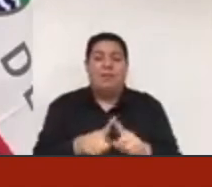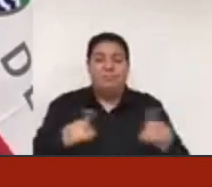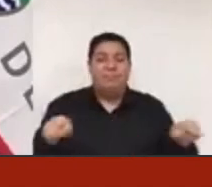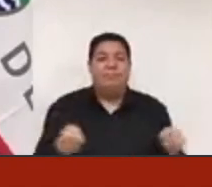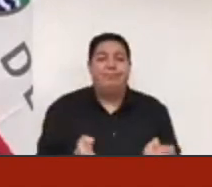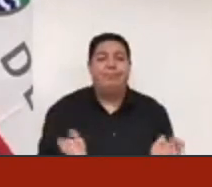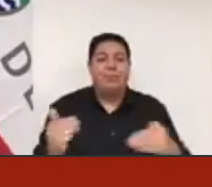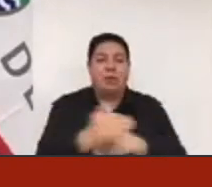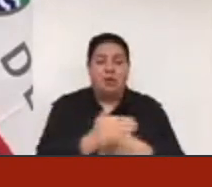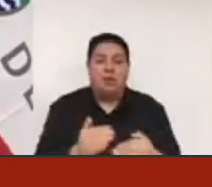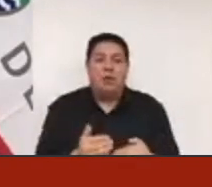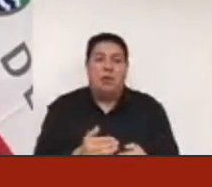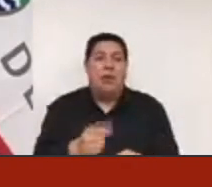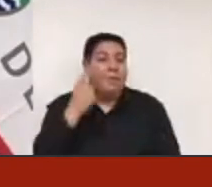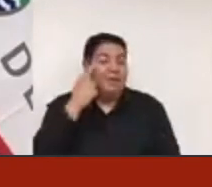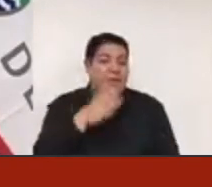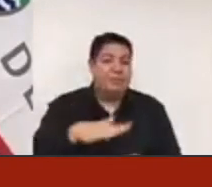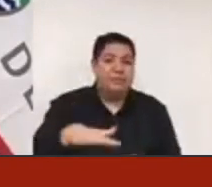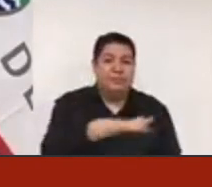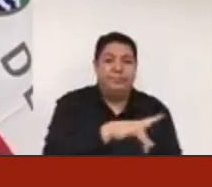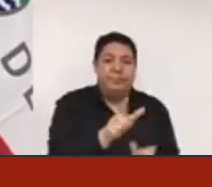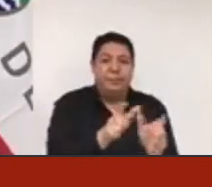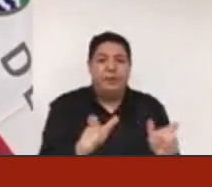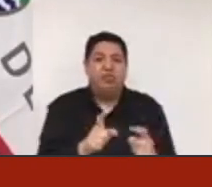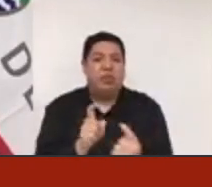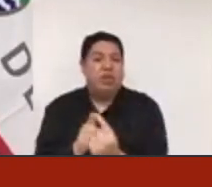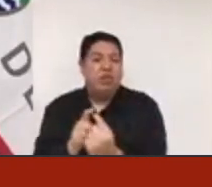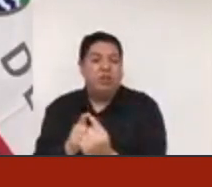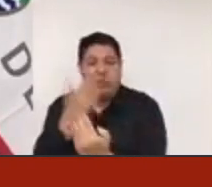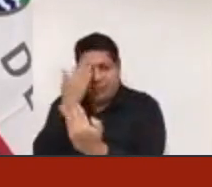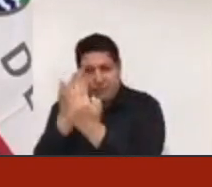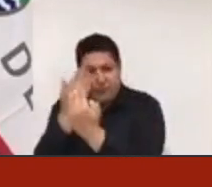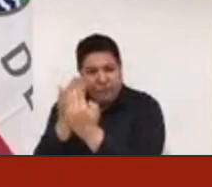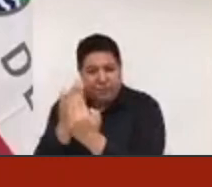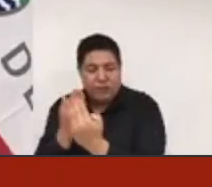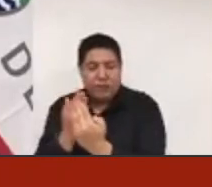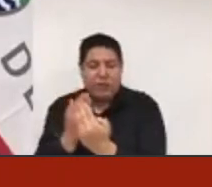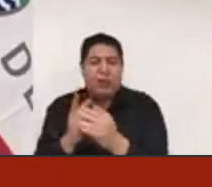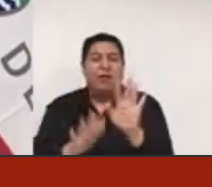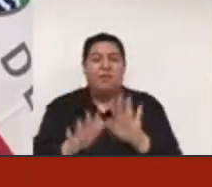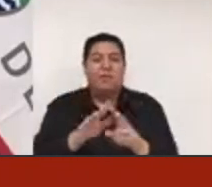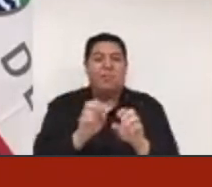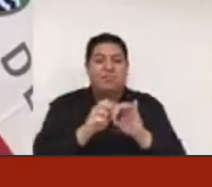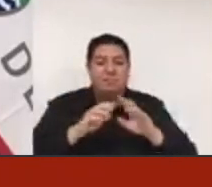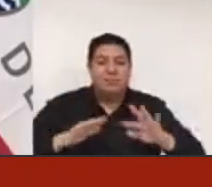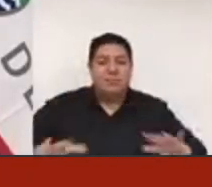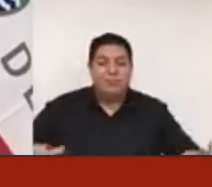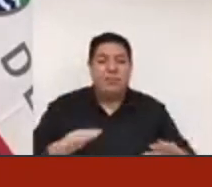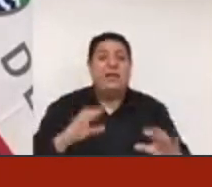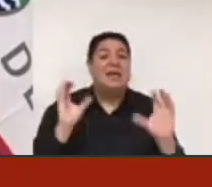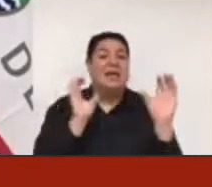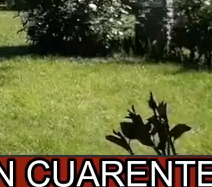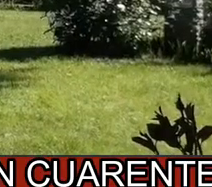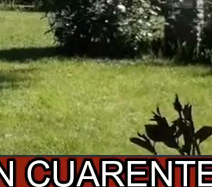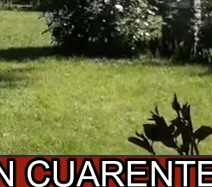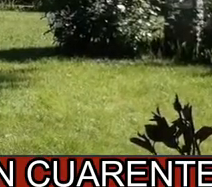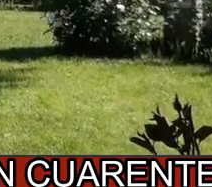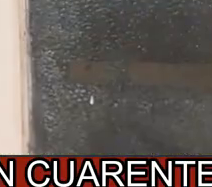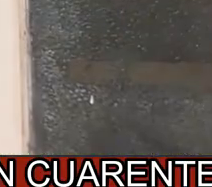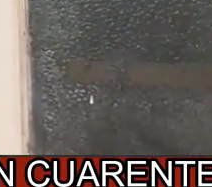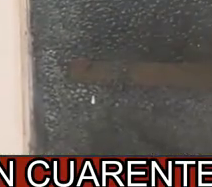y pensando en esto que fueron varias personales que tuvieron contacto con él es muy probable que se nos generó un brote en cauquenes